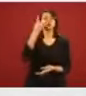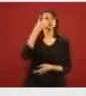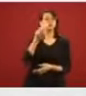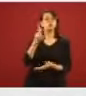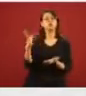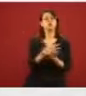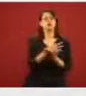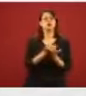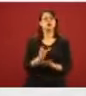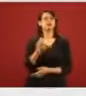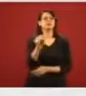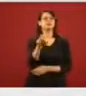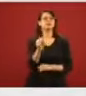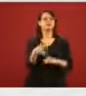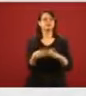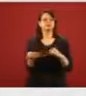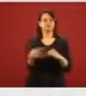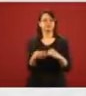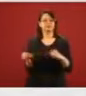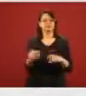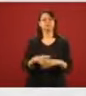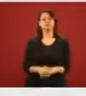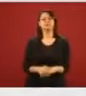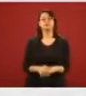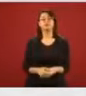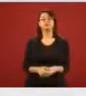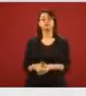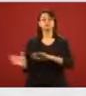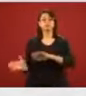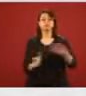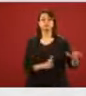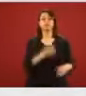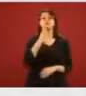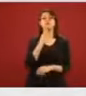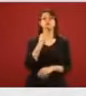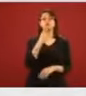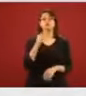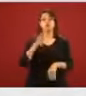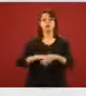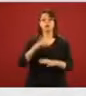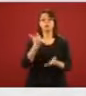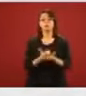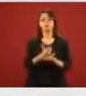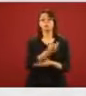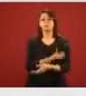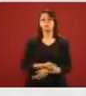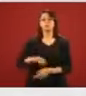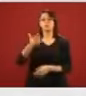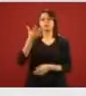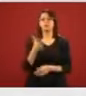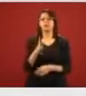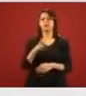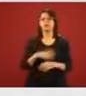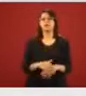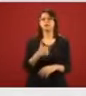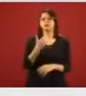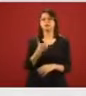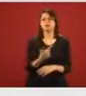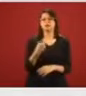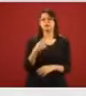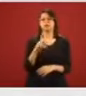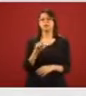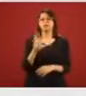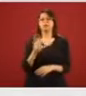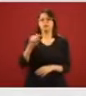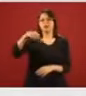60 centavos. En la gasolina premium, el precio más alto, GPDC, estaciones de servicio, aquí en la Ciudad